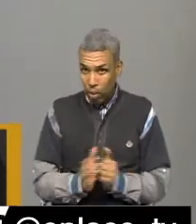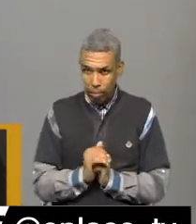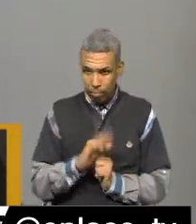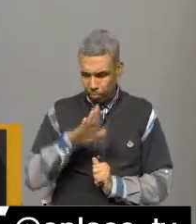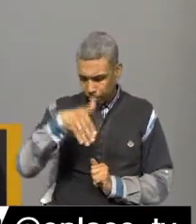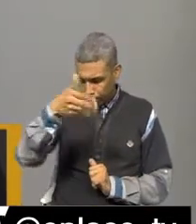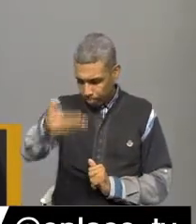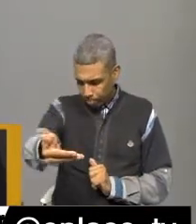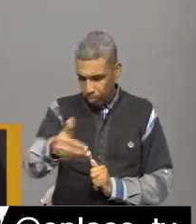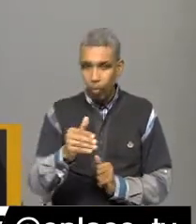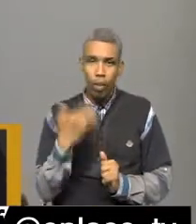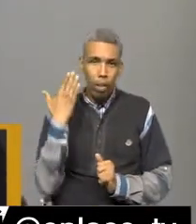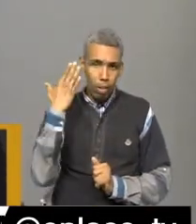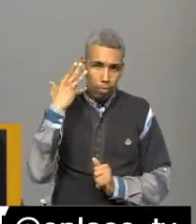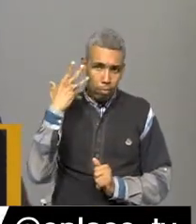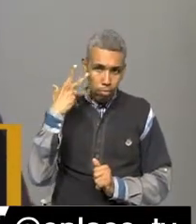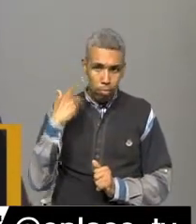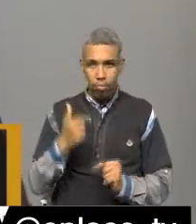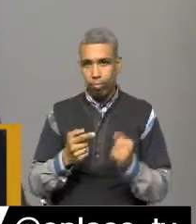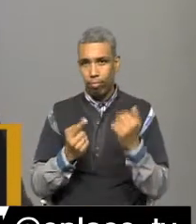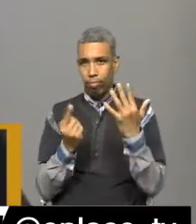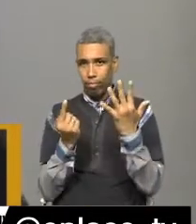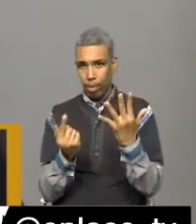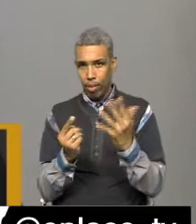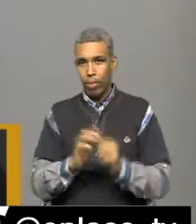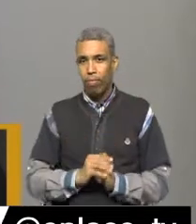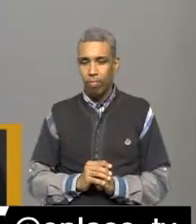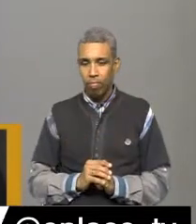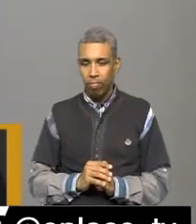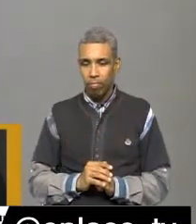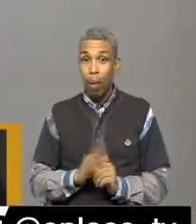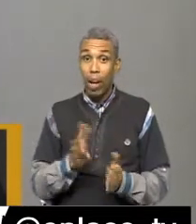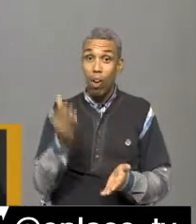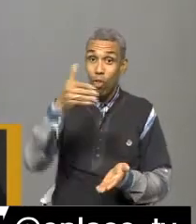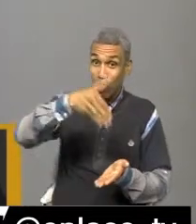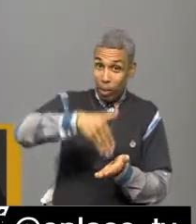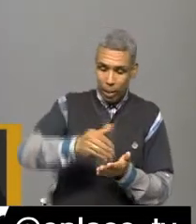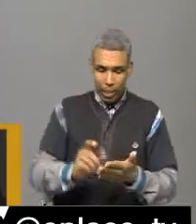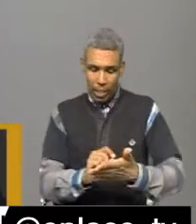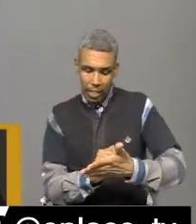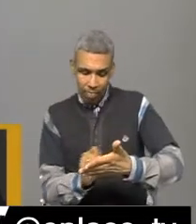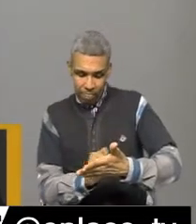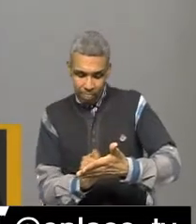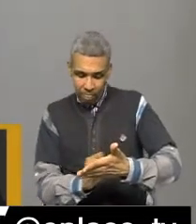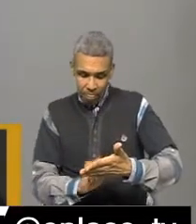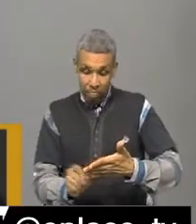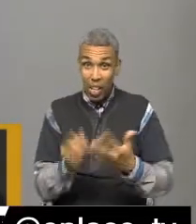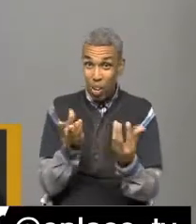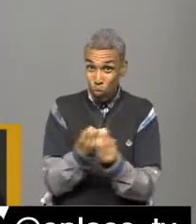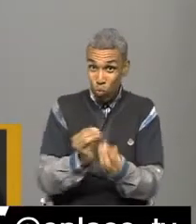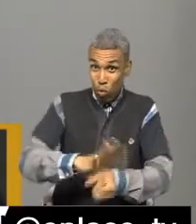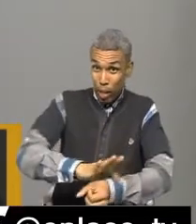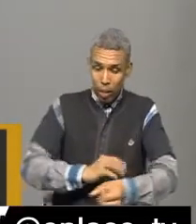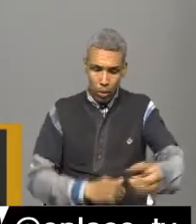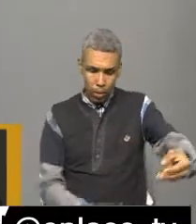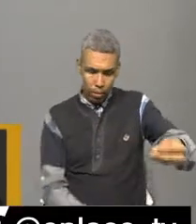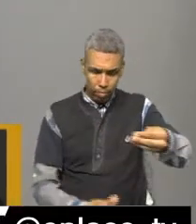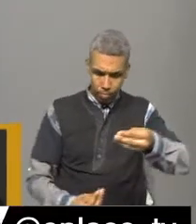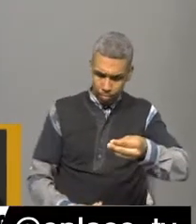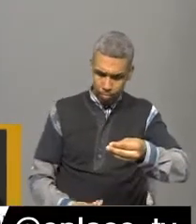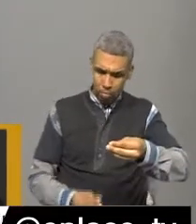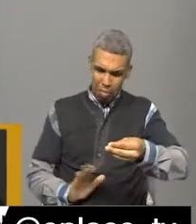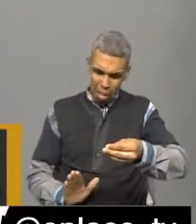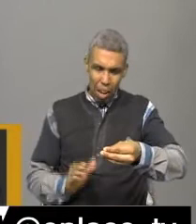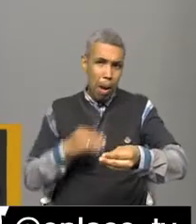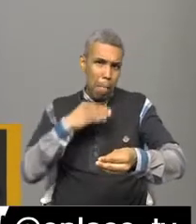más esperando la remisión. Gracias a Dios volvió a salir la remisión, ¿verdad? Ya tenemos 3 días que la remisión está aprobada para la ciudad de Medellín, como al